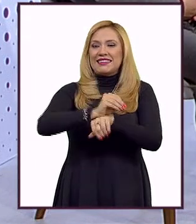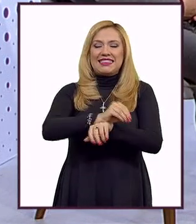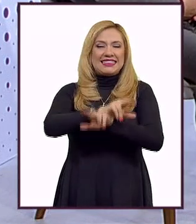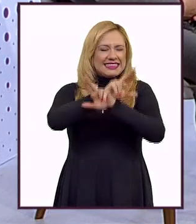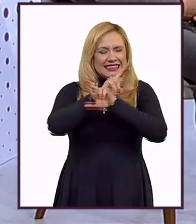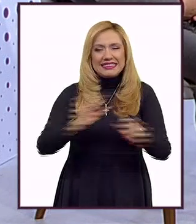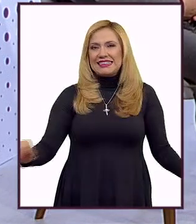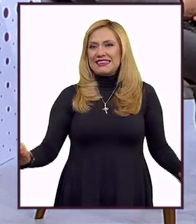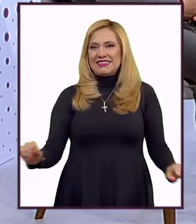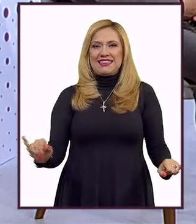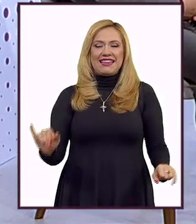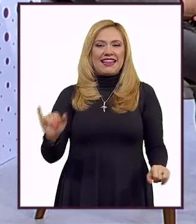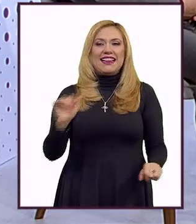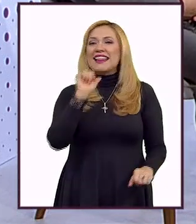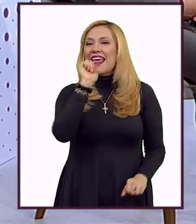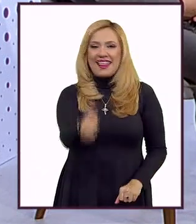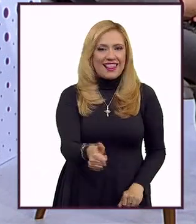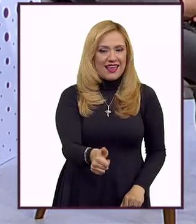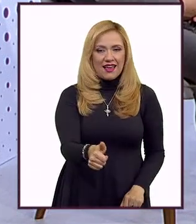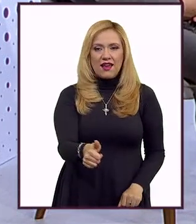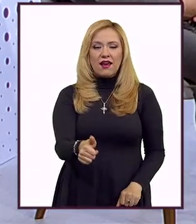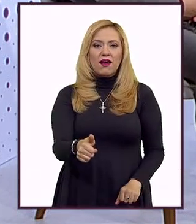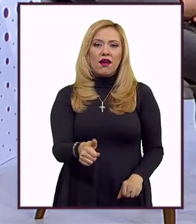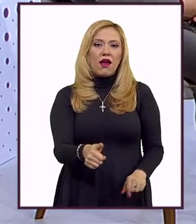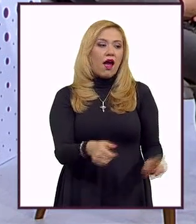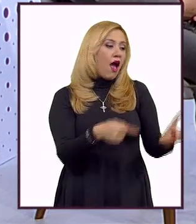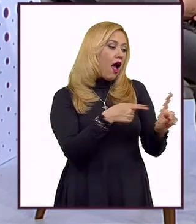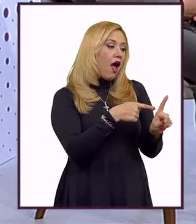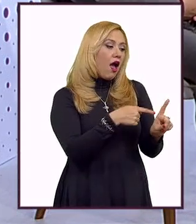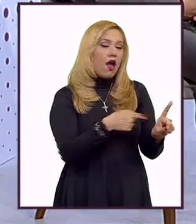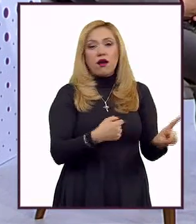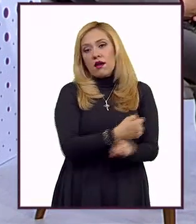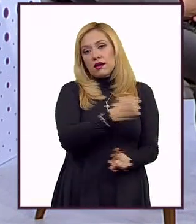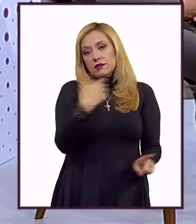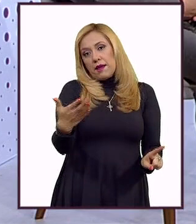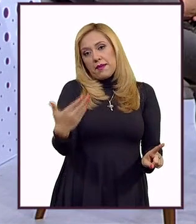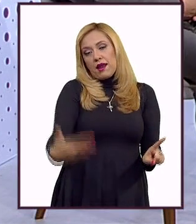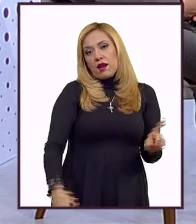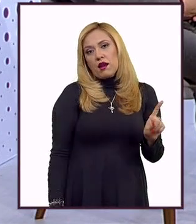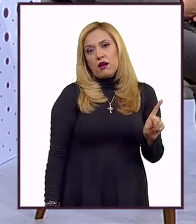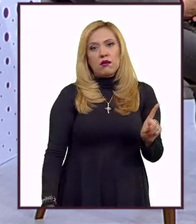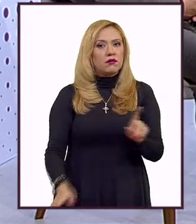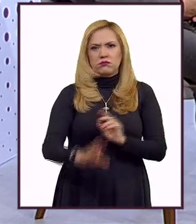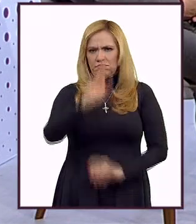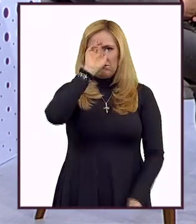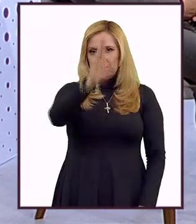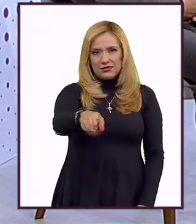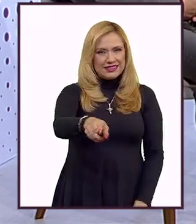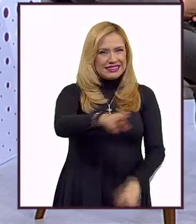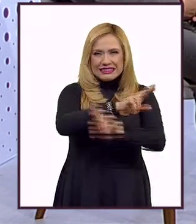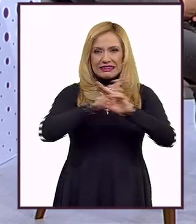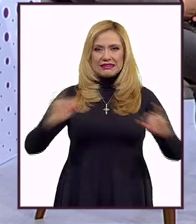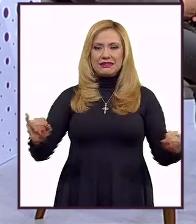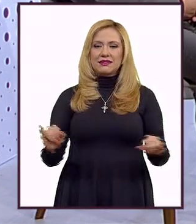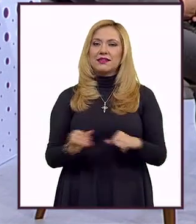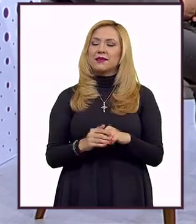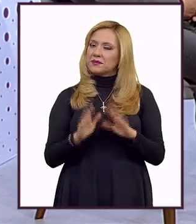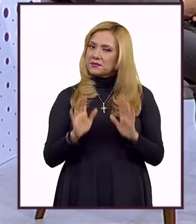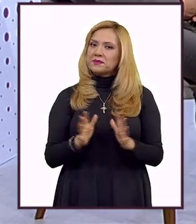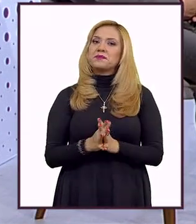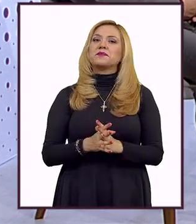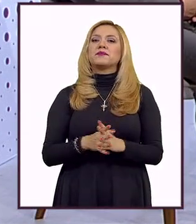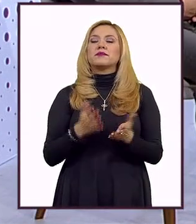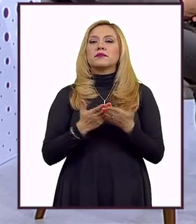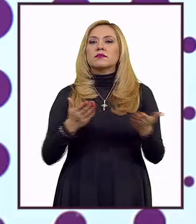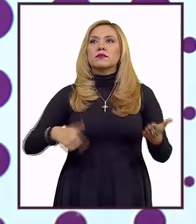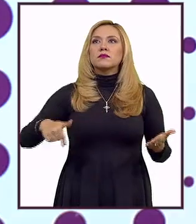motivo que permita decir, bueno, en este caso hubiera estado justificado que se torture. Es una prohibición absoluta. Y para contextualizar en